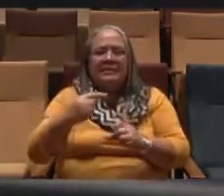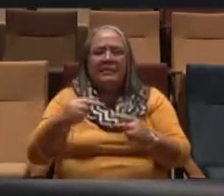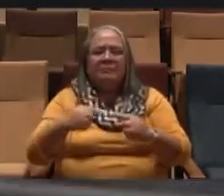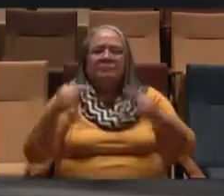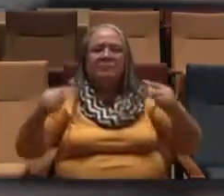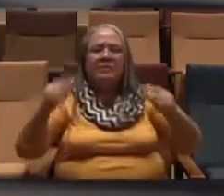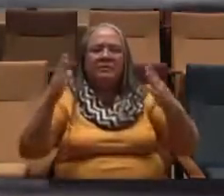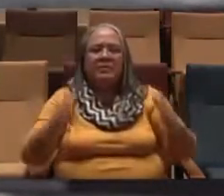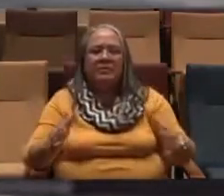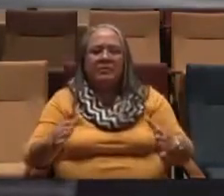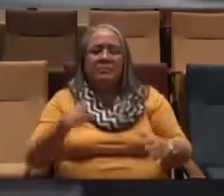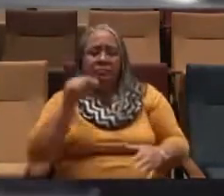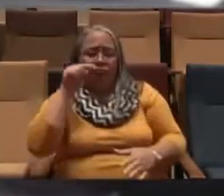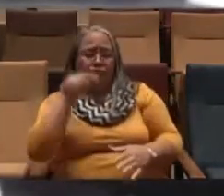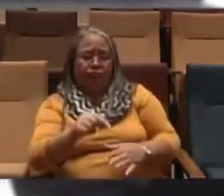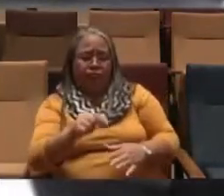te